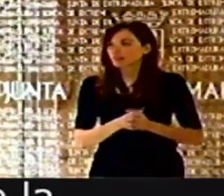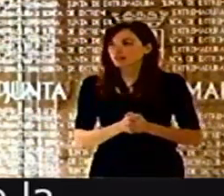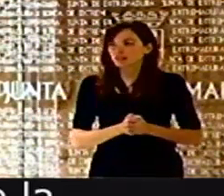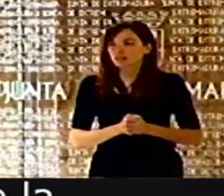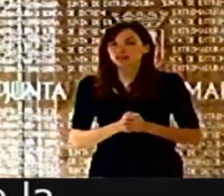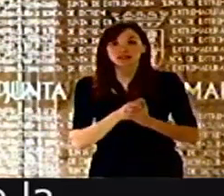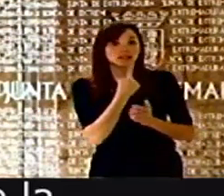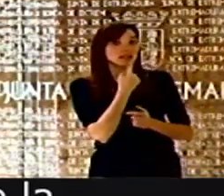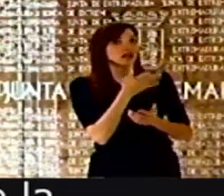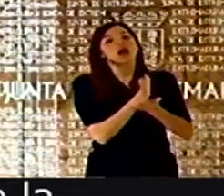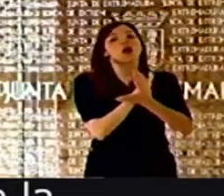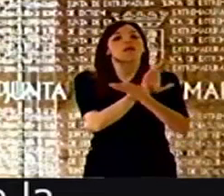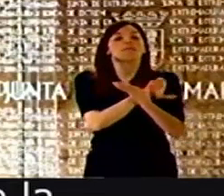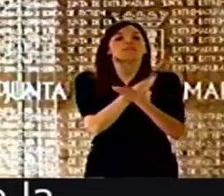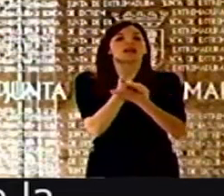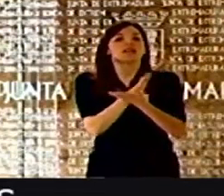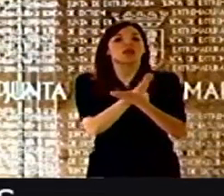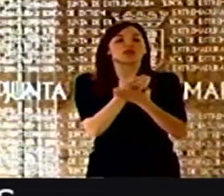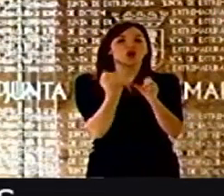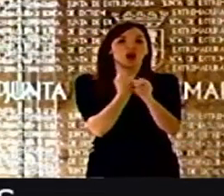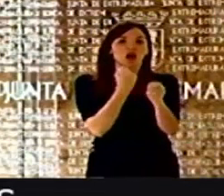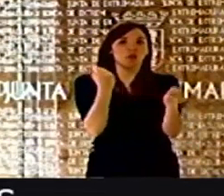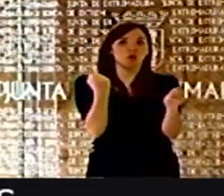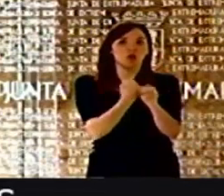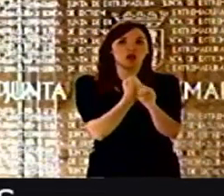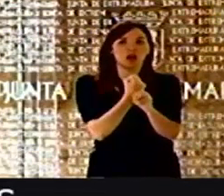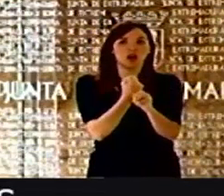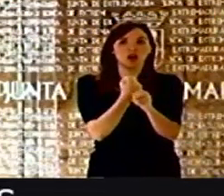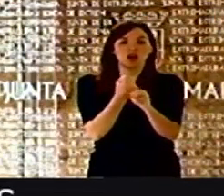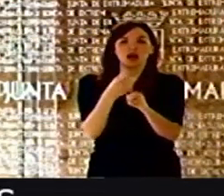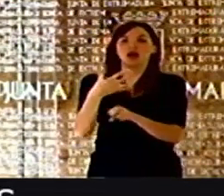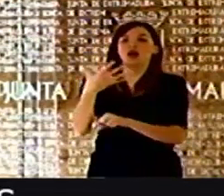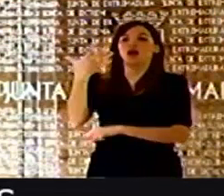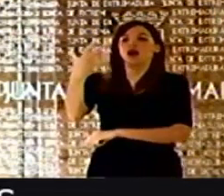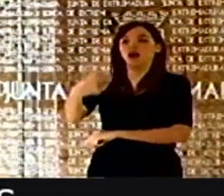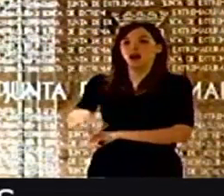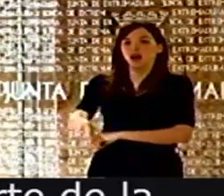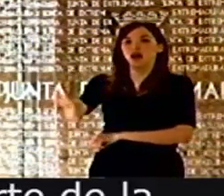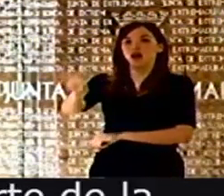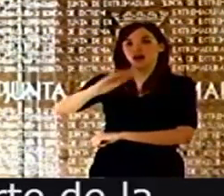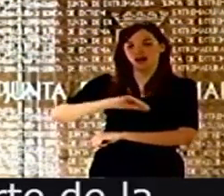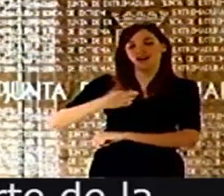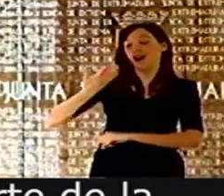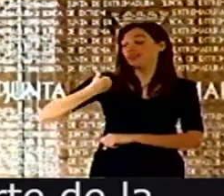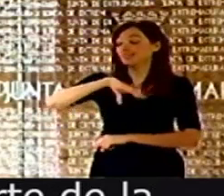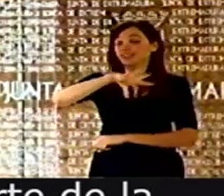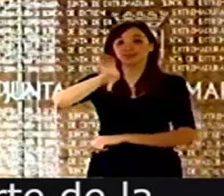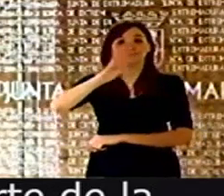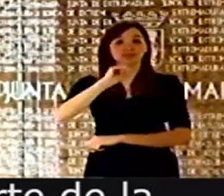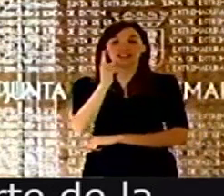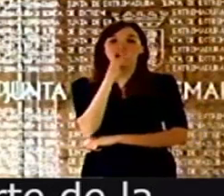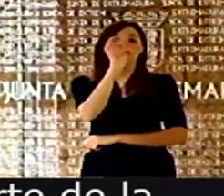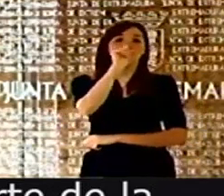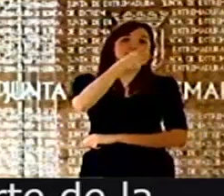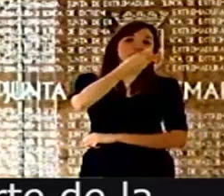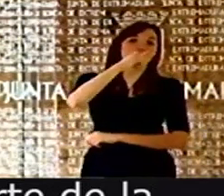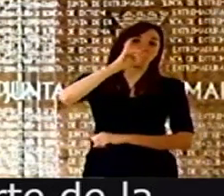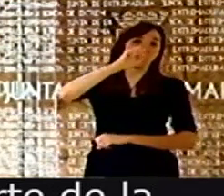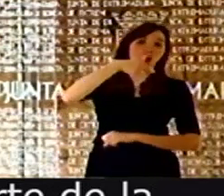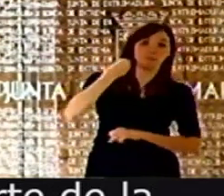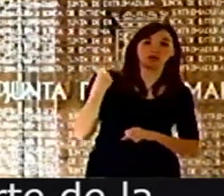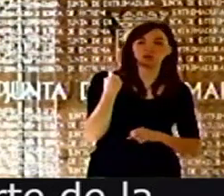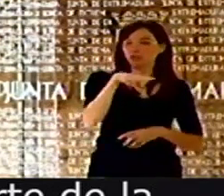mediación laboral la han pedido a la Fundación de Relaciones Laborales. Entonces sí, por eso yo no entendía la pregunta que me hacía Fabián. En cuanto a la solicitud de